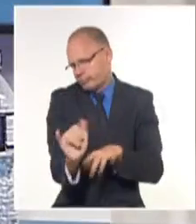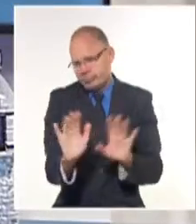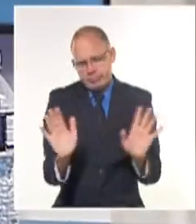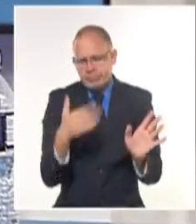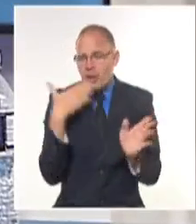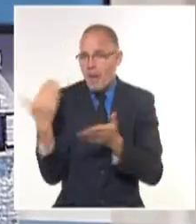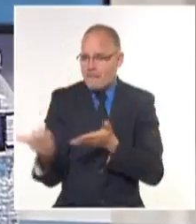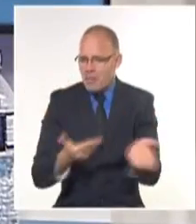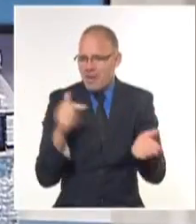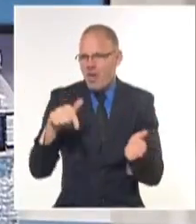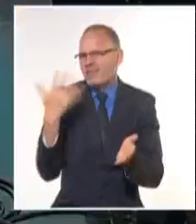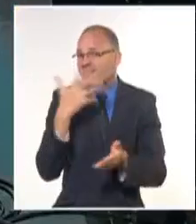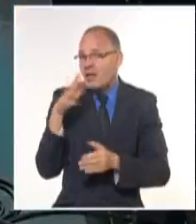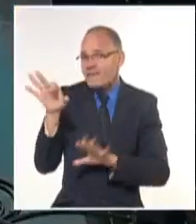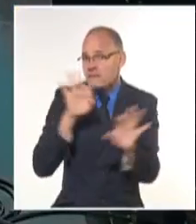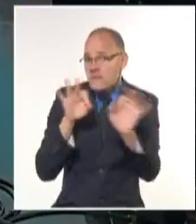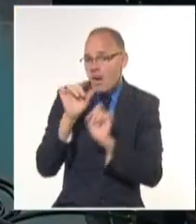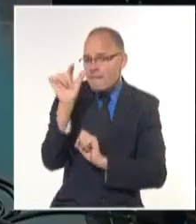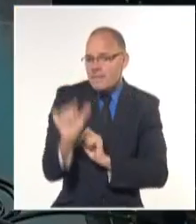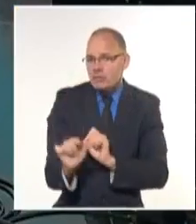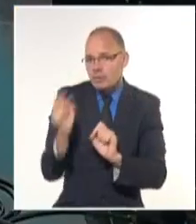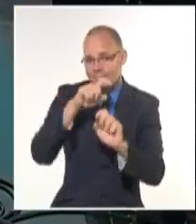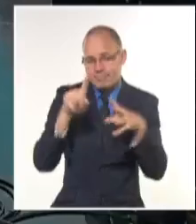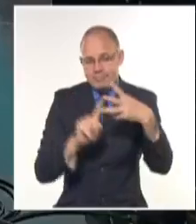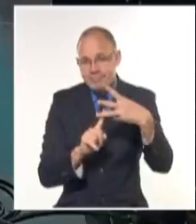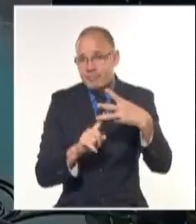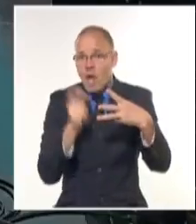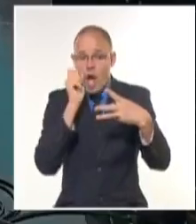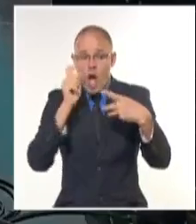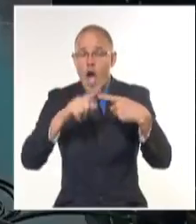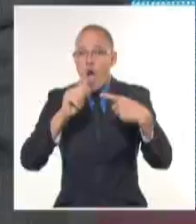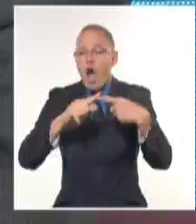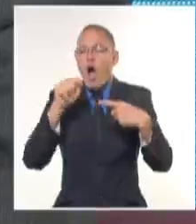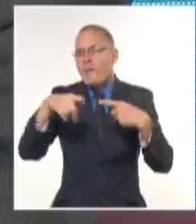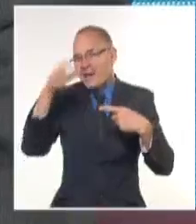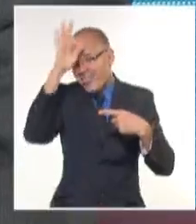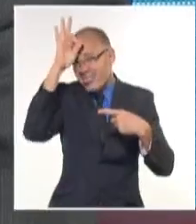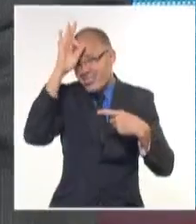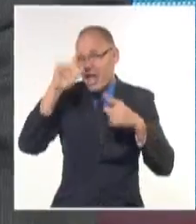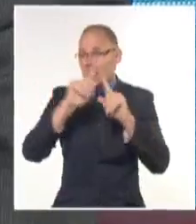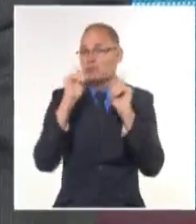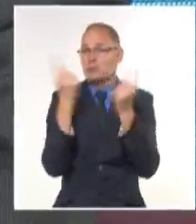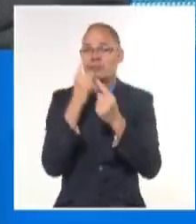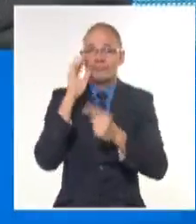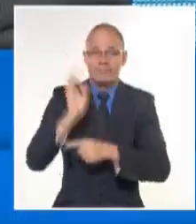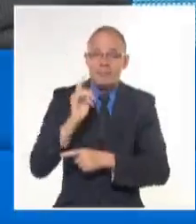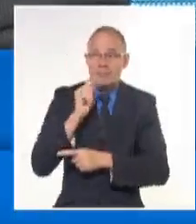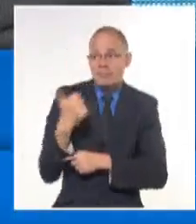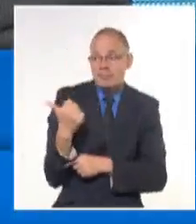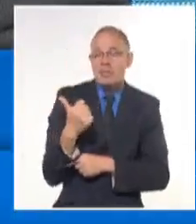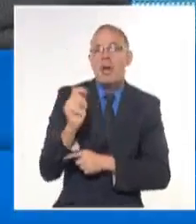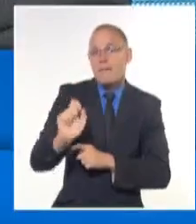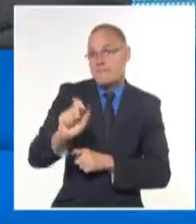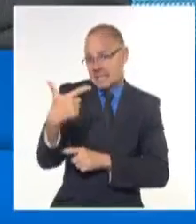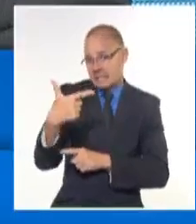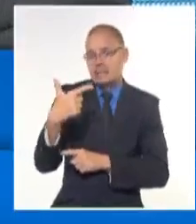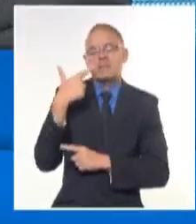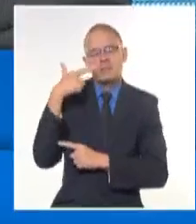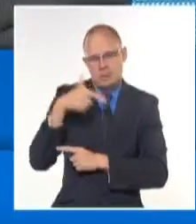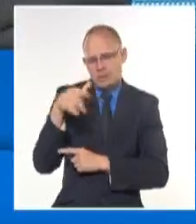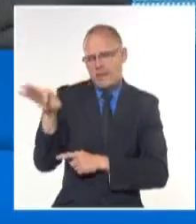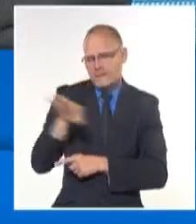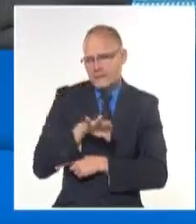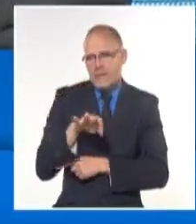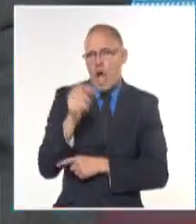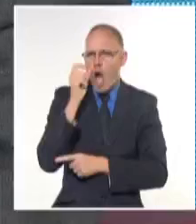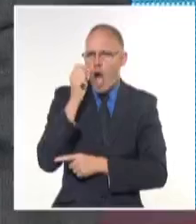mis invitados. El vicecontralor general de la República me acompaña, Darlan Dalmau Palomino. Bienvenido una vez más, vicecontralor. Buenas noches, un gusto estar acá de